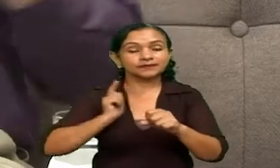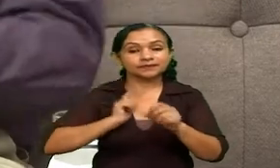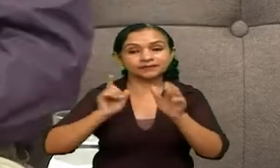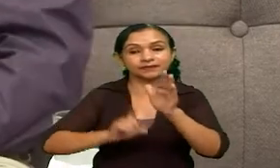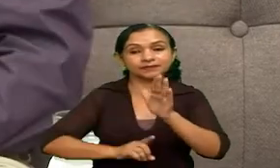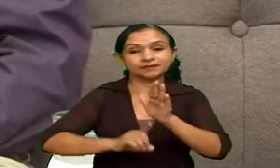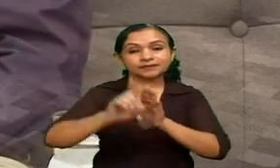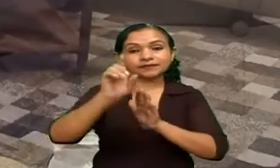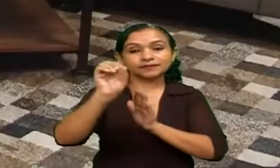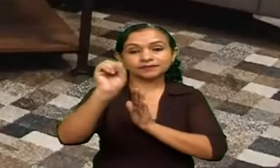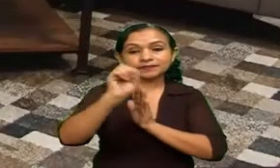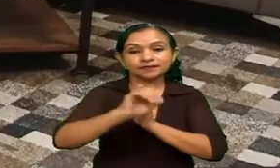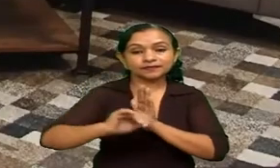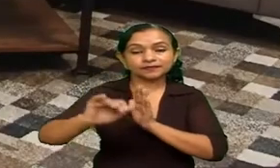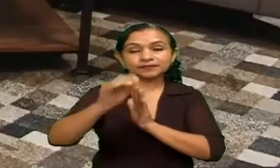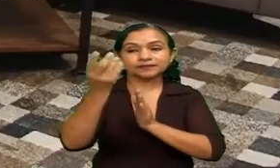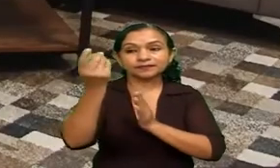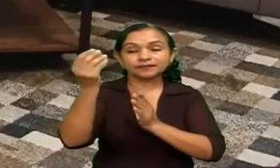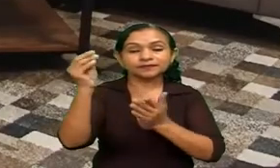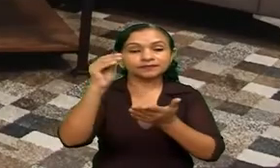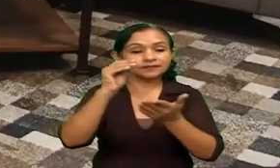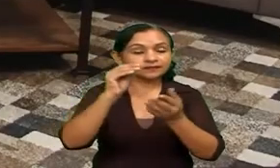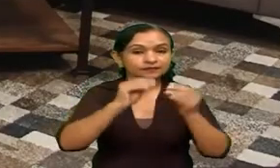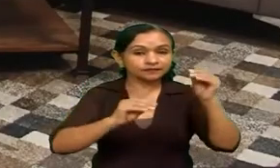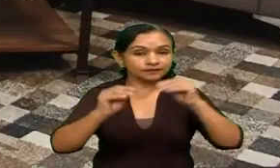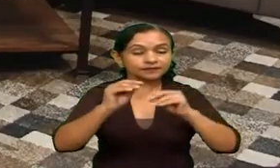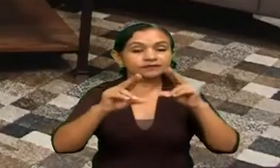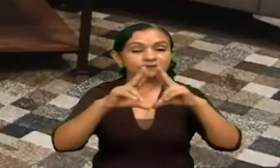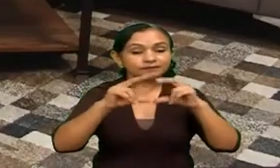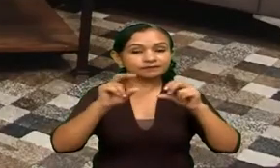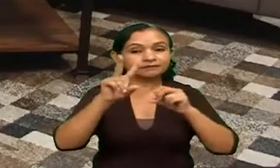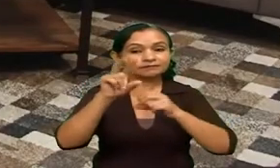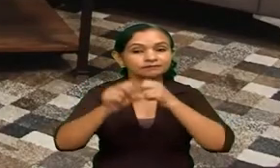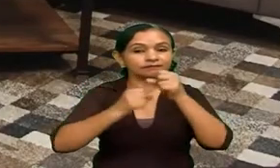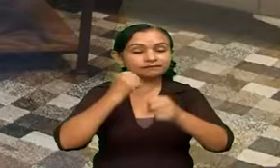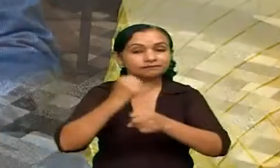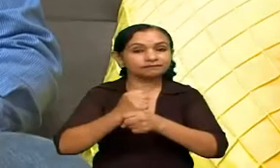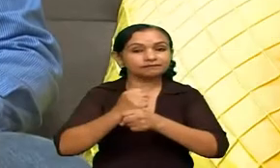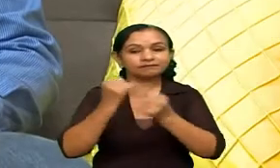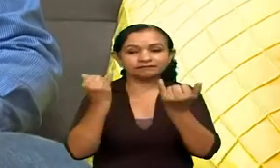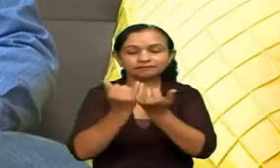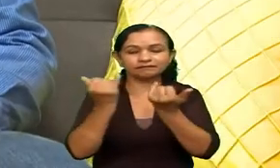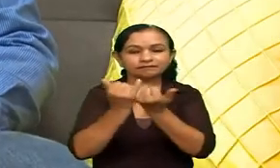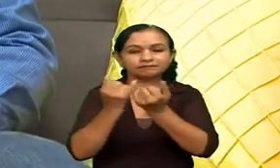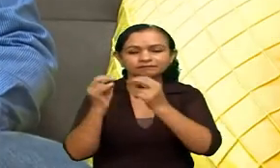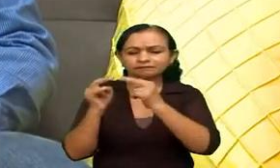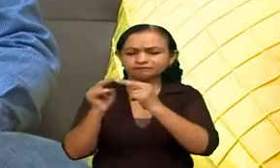desarrollo social y económico de nuestro país a 20 años. Okay. Y un sistema